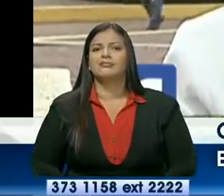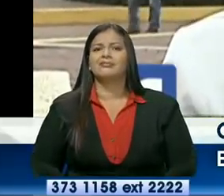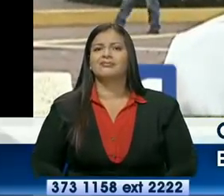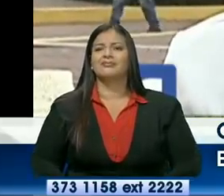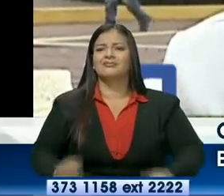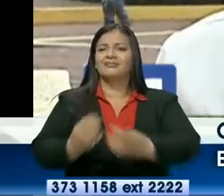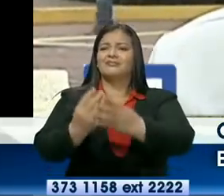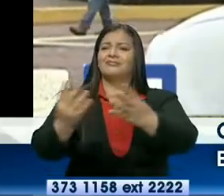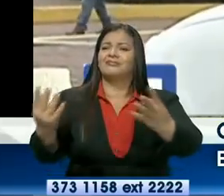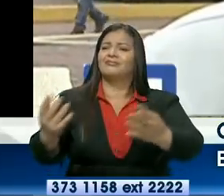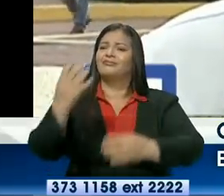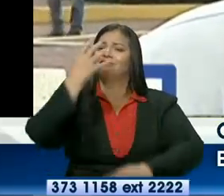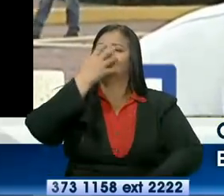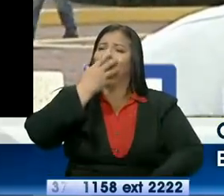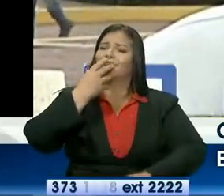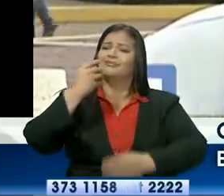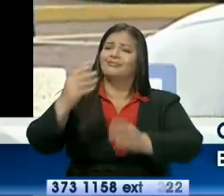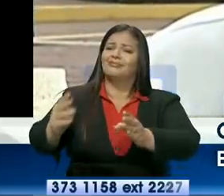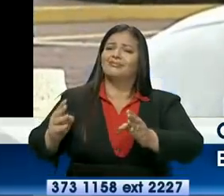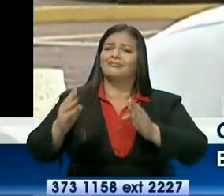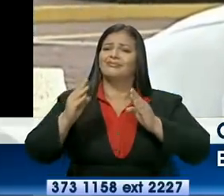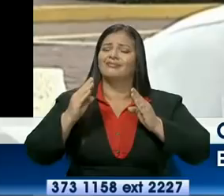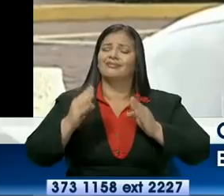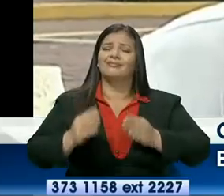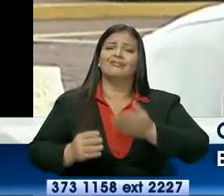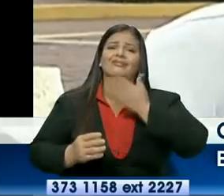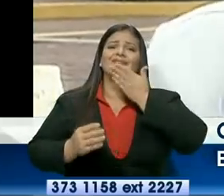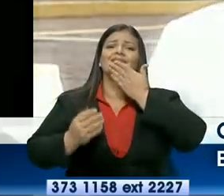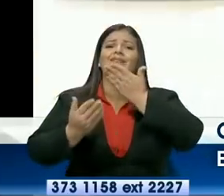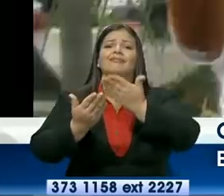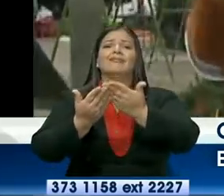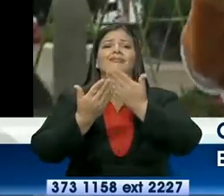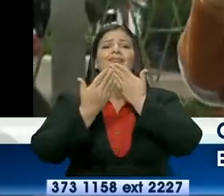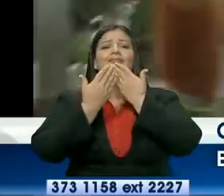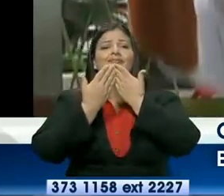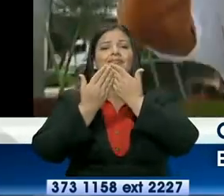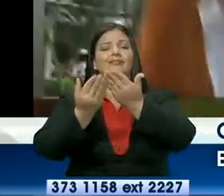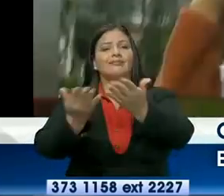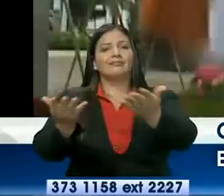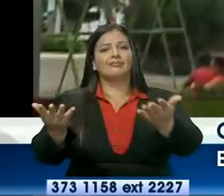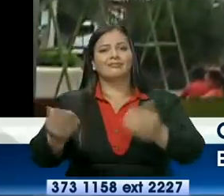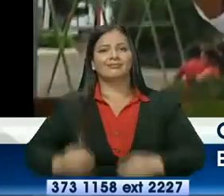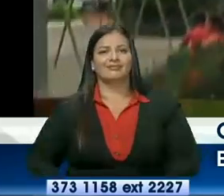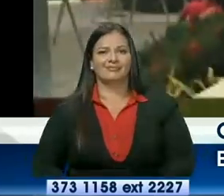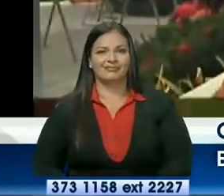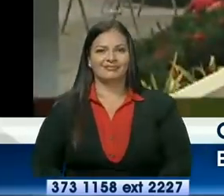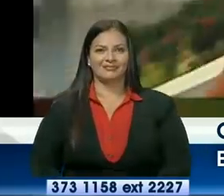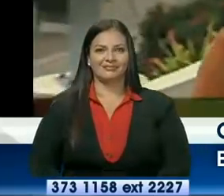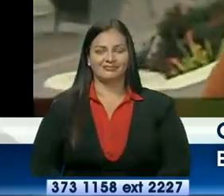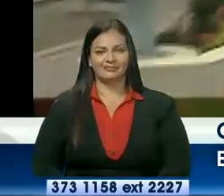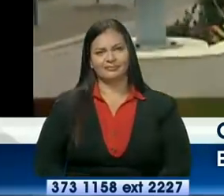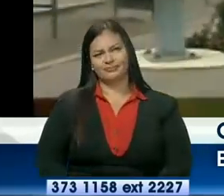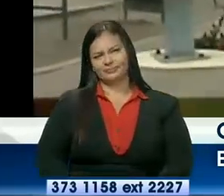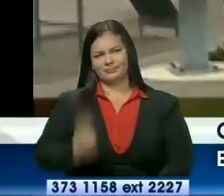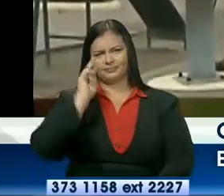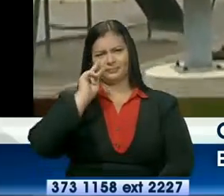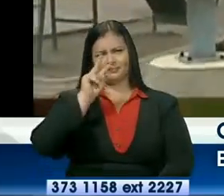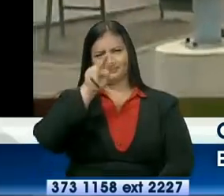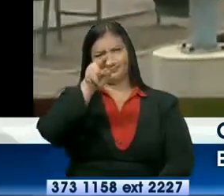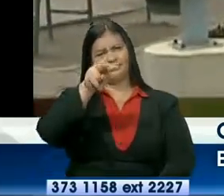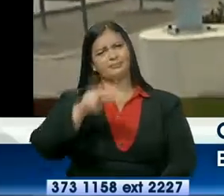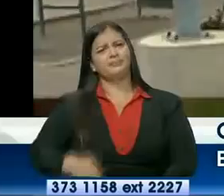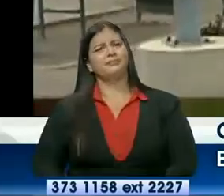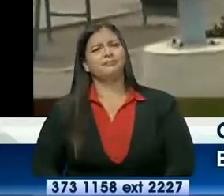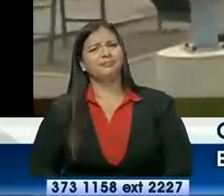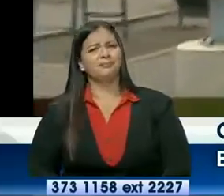se encuentra aquí, que son ustedes. Gracias. En el Cantón Simón Bolívar pudimos conocer a